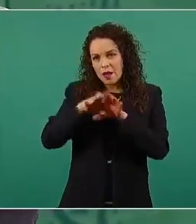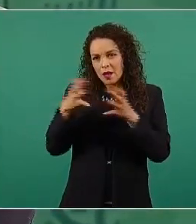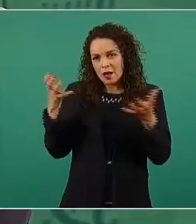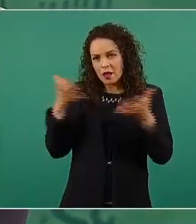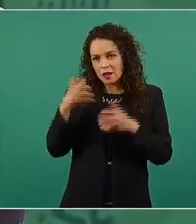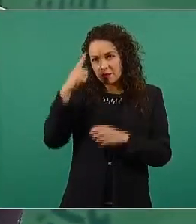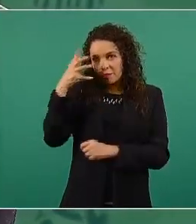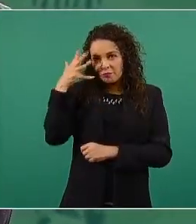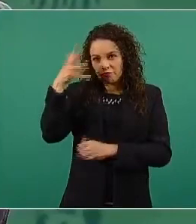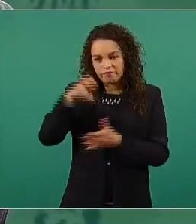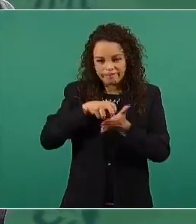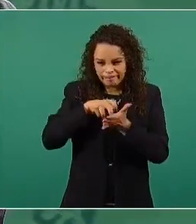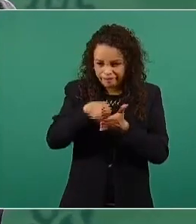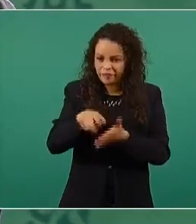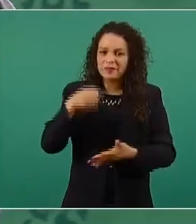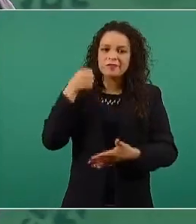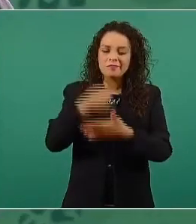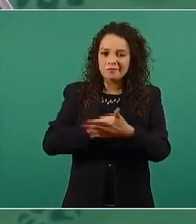es